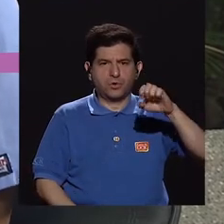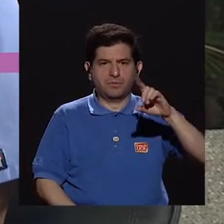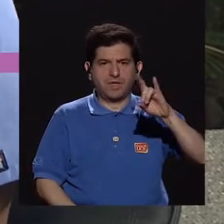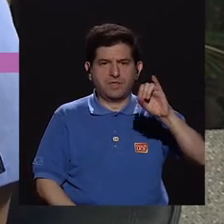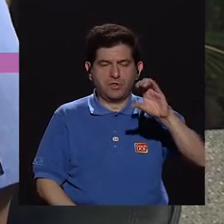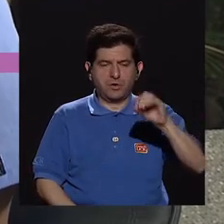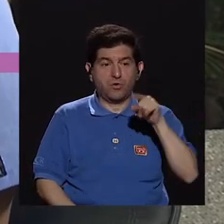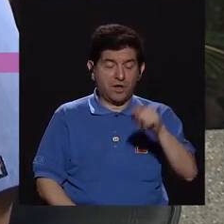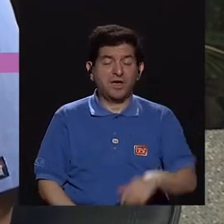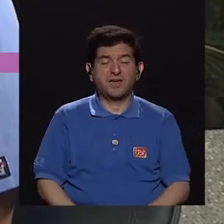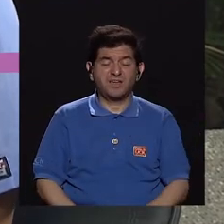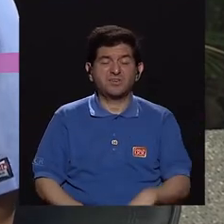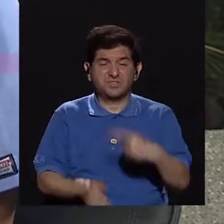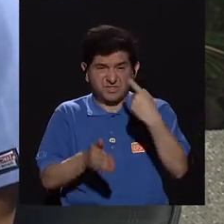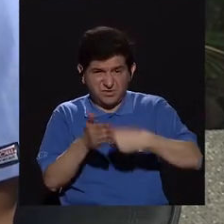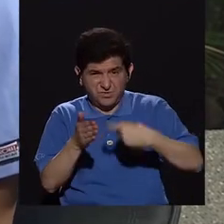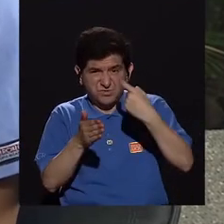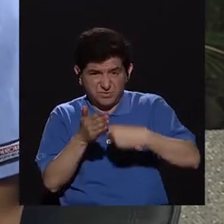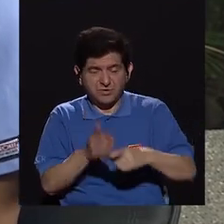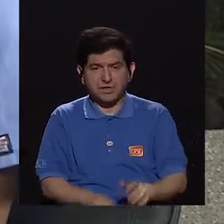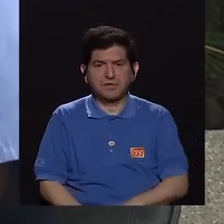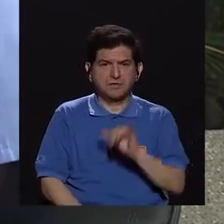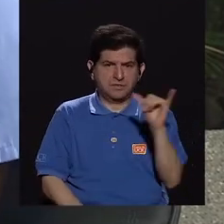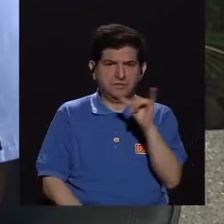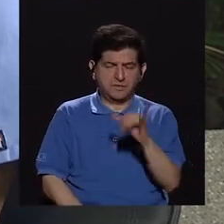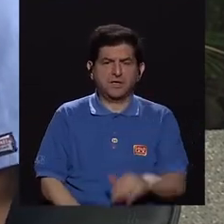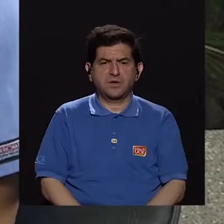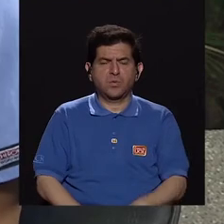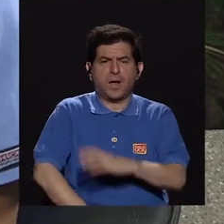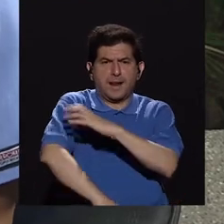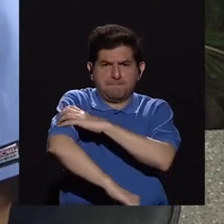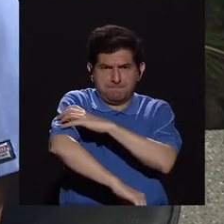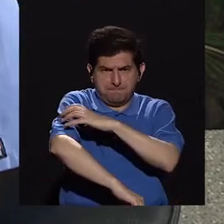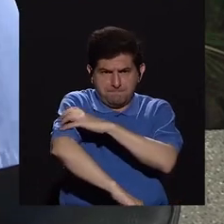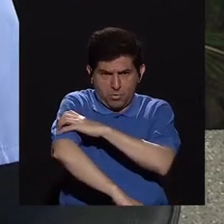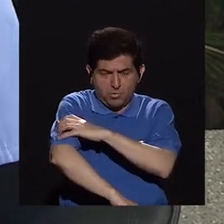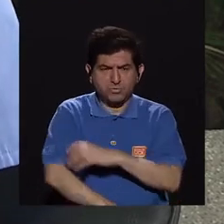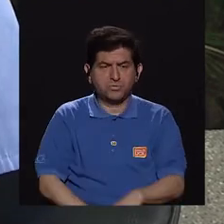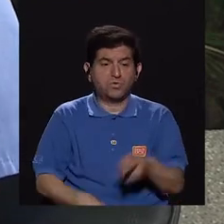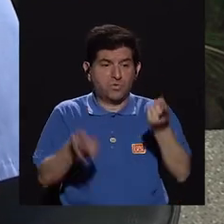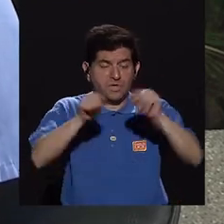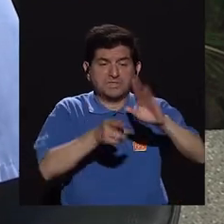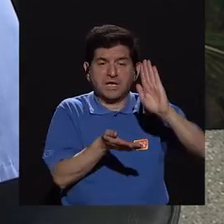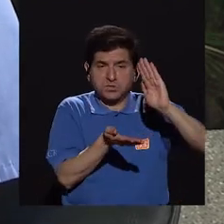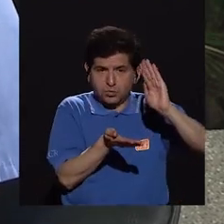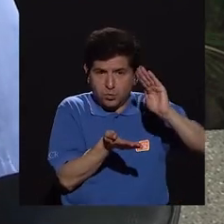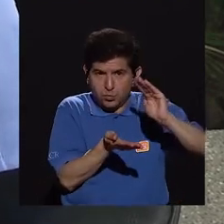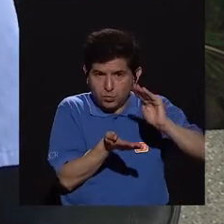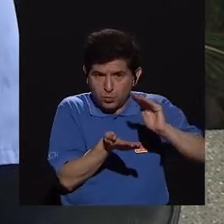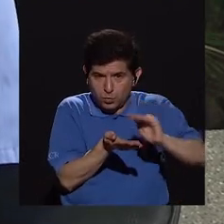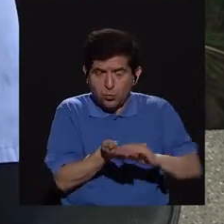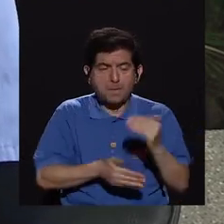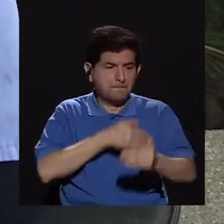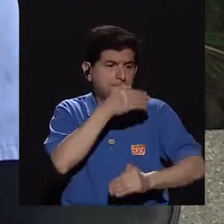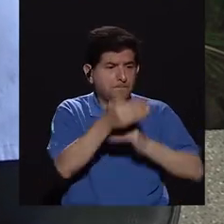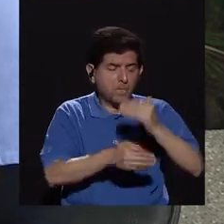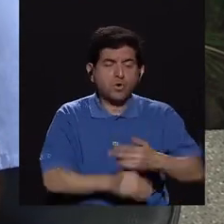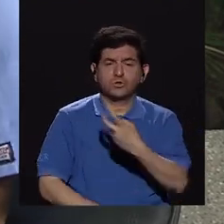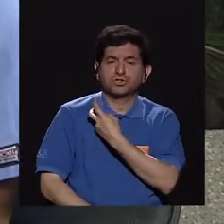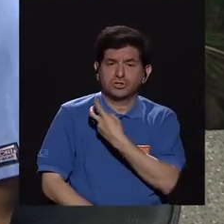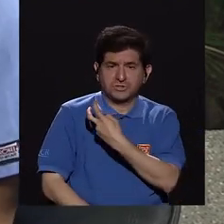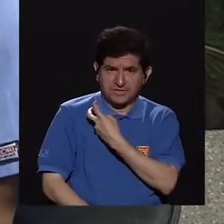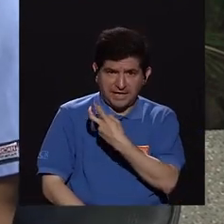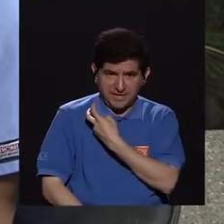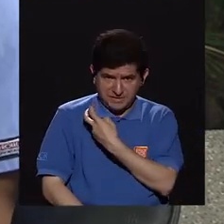más suave porque ellos tienden a la rigidez, la cantidad de músculo, ¿verdad?, tiende a disminuir, entonces los procesos